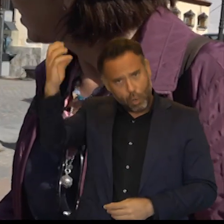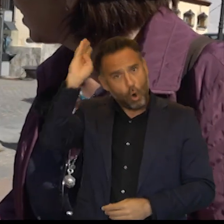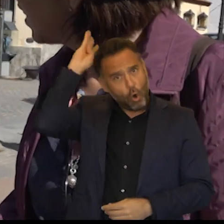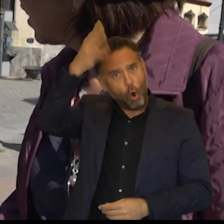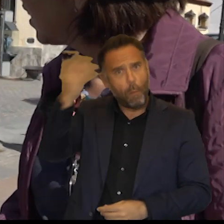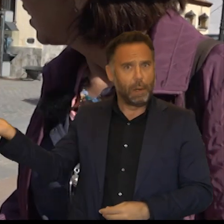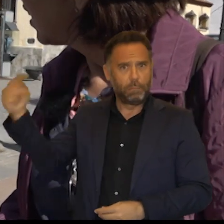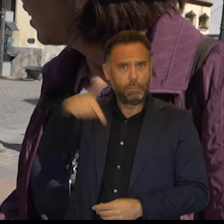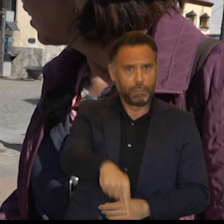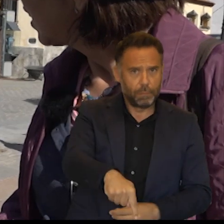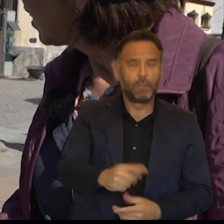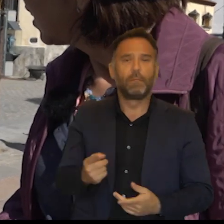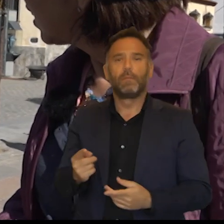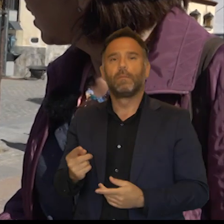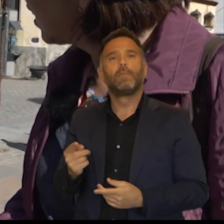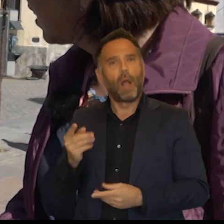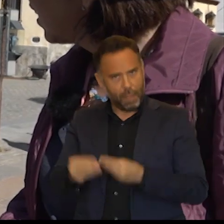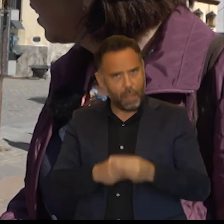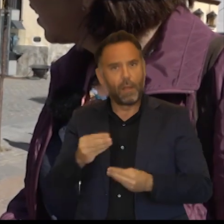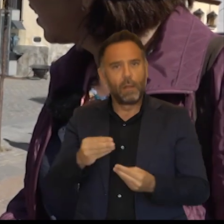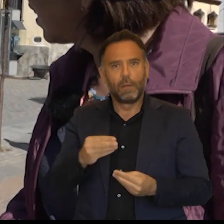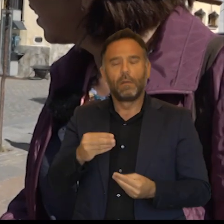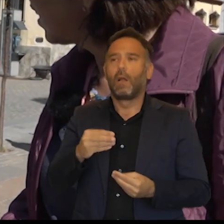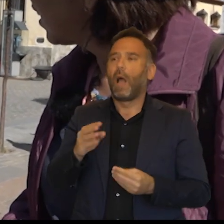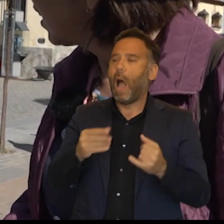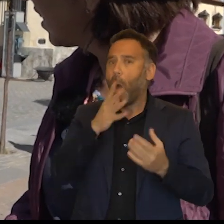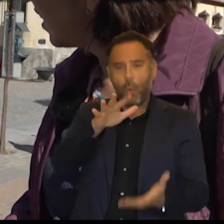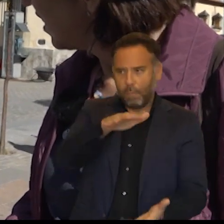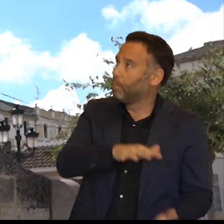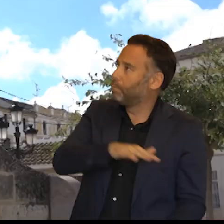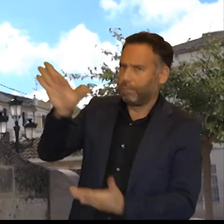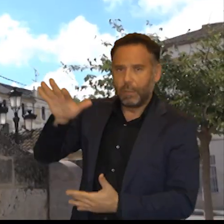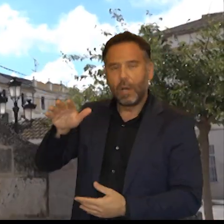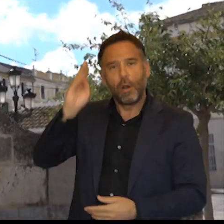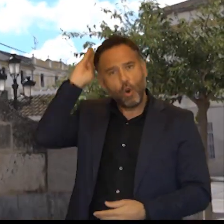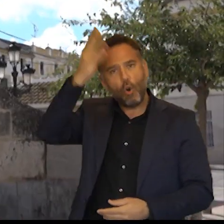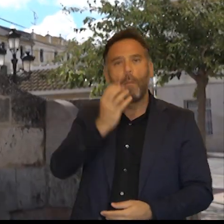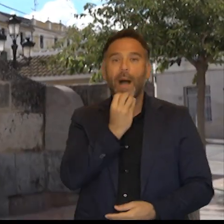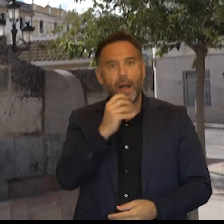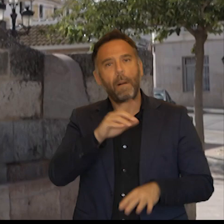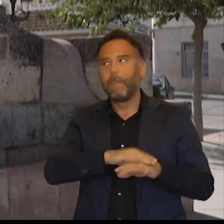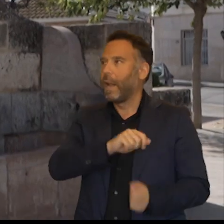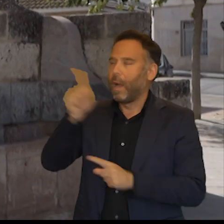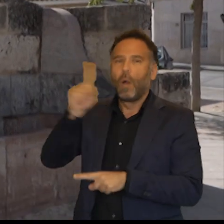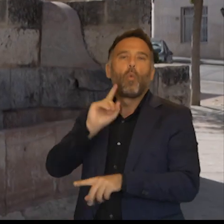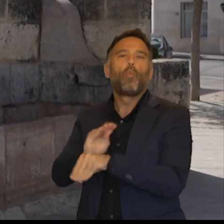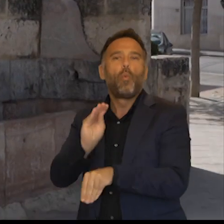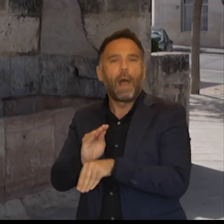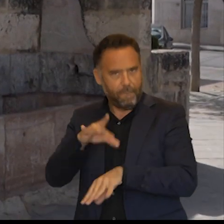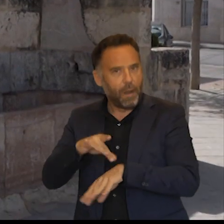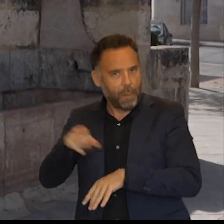su paso por Fuente Piedra, a trasladarla hasta Roma para que ellos la bebieran para curar esa